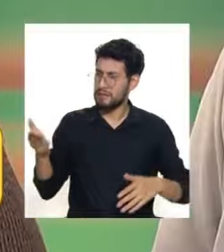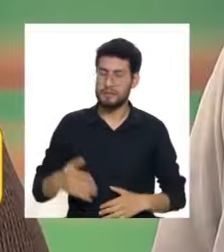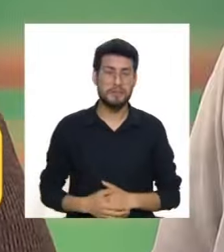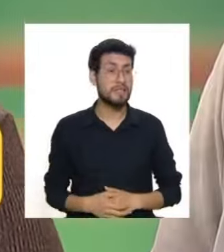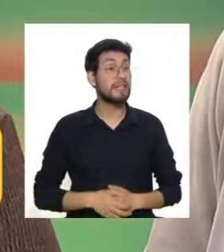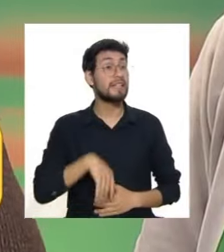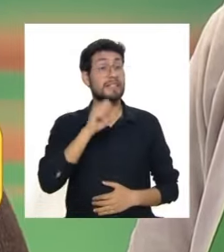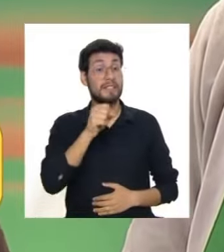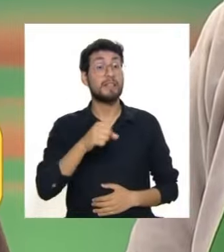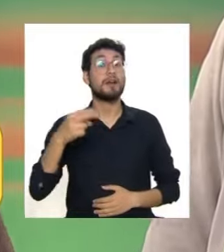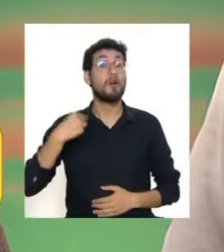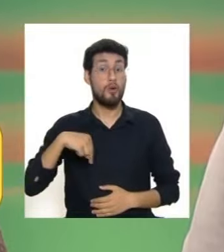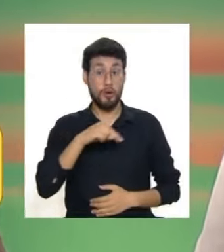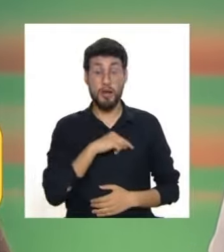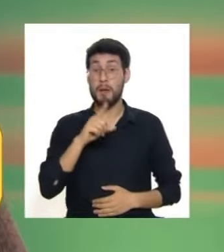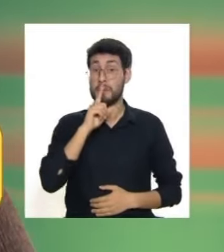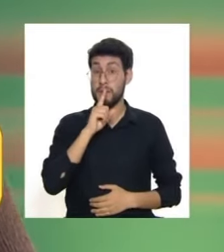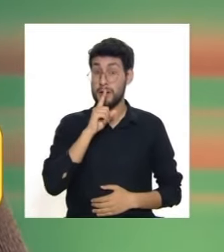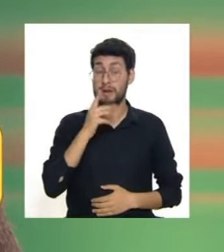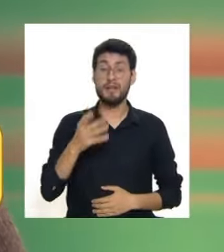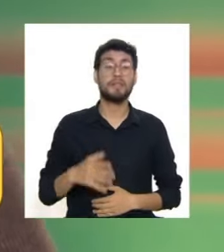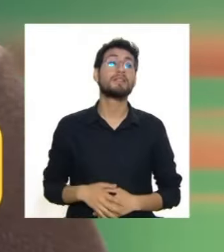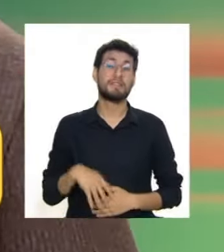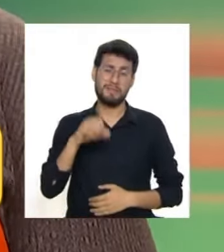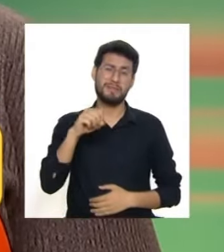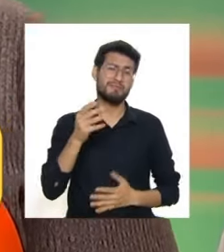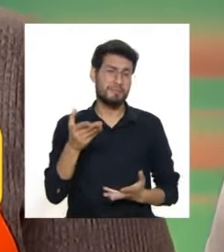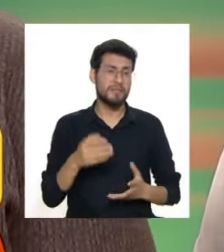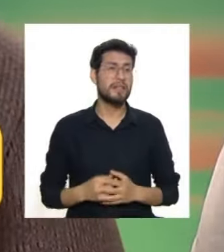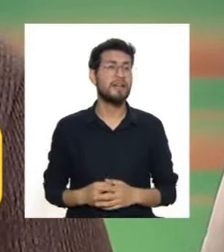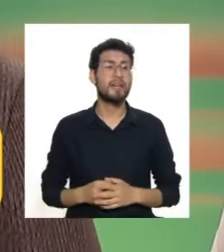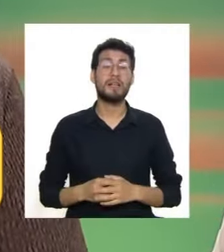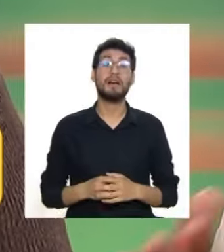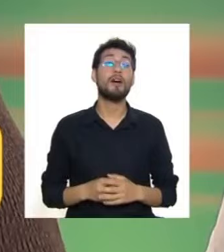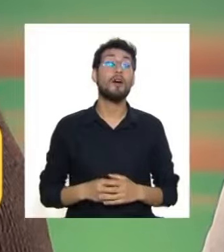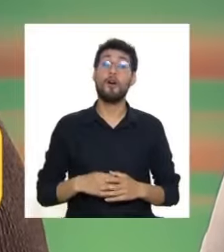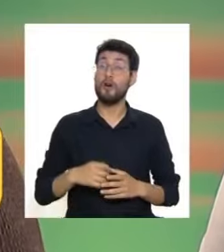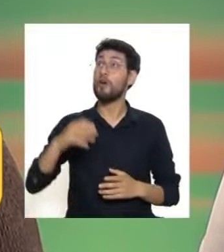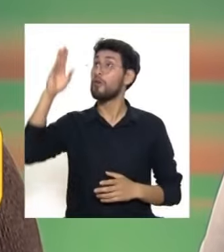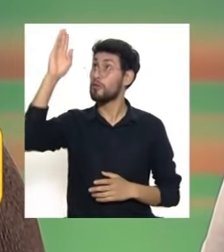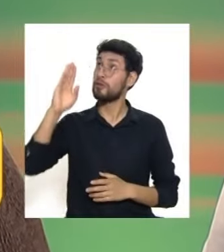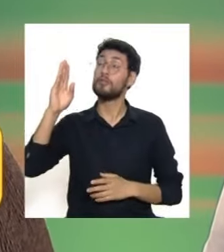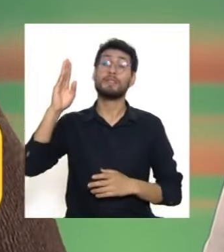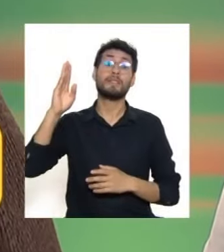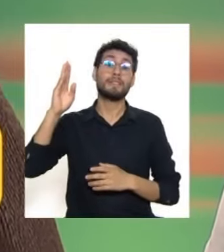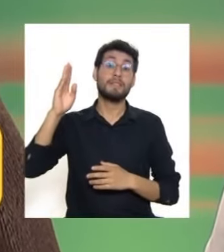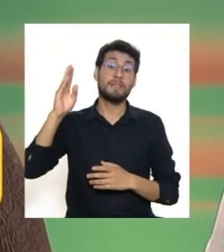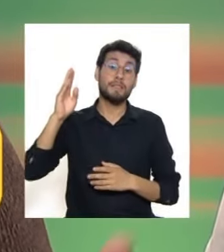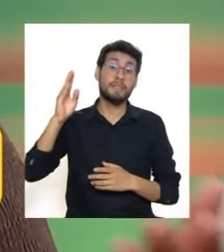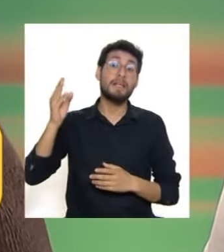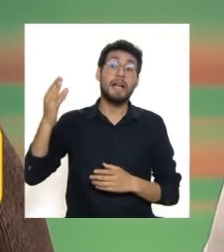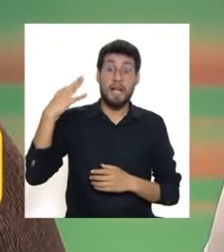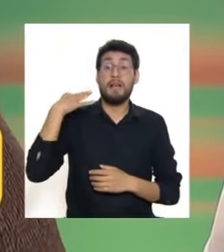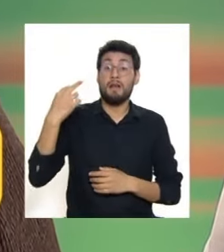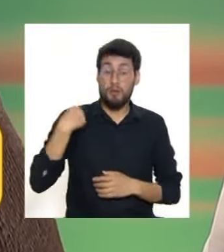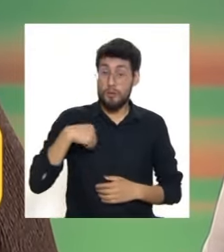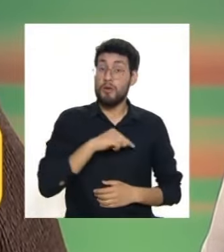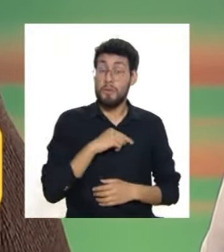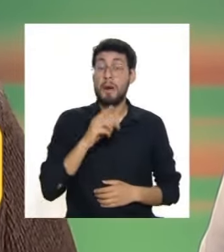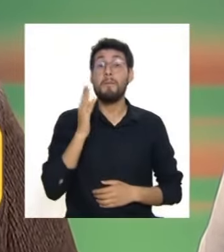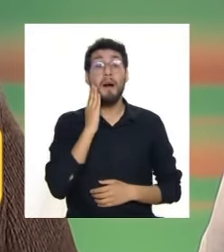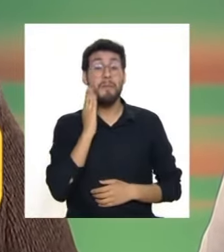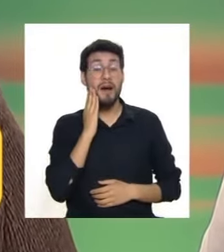Claro, nosotros como padres, si bien pues Dios nos ha elegido a nosotras,